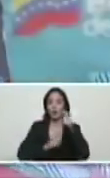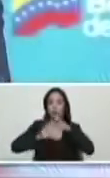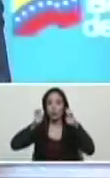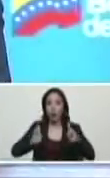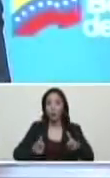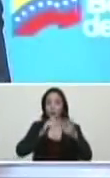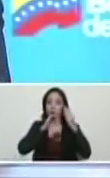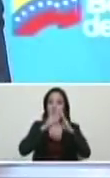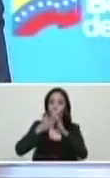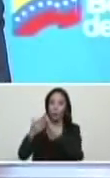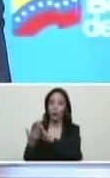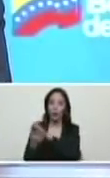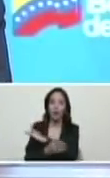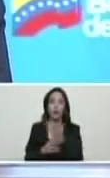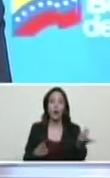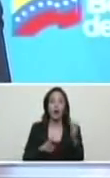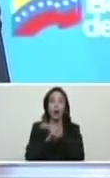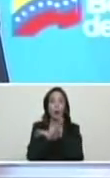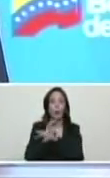las comunas, a las VC,